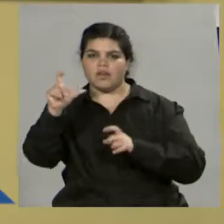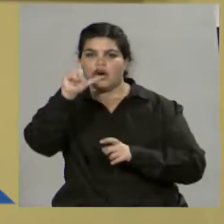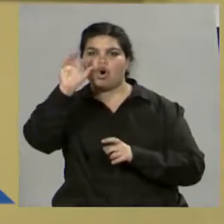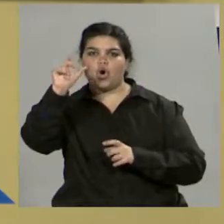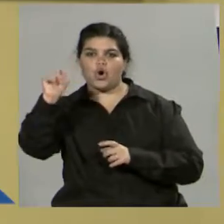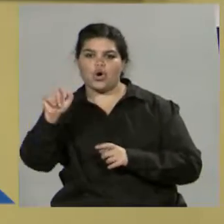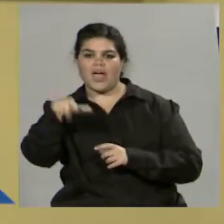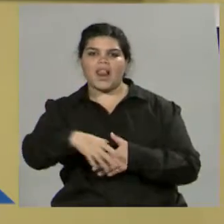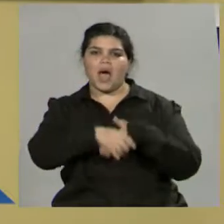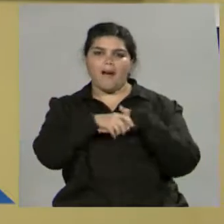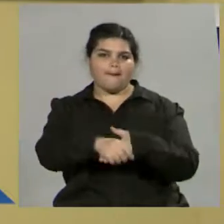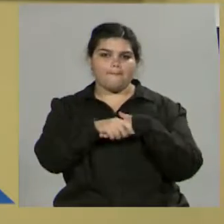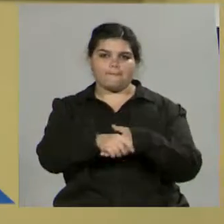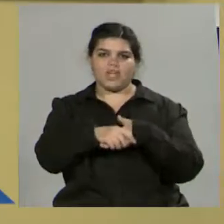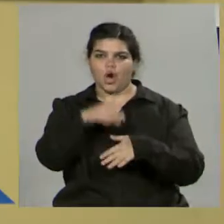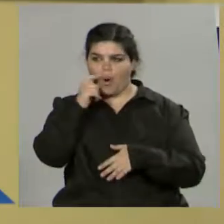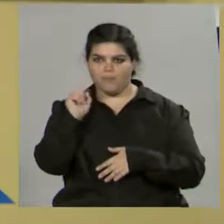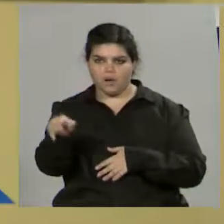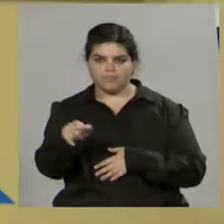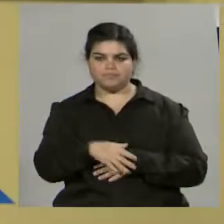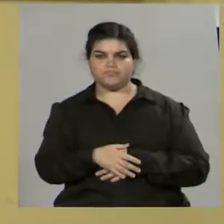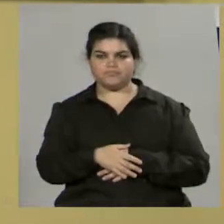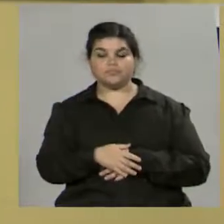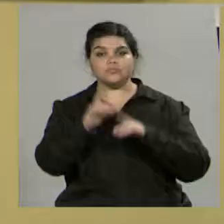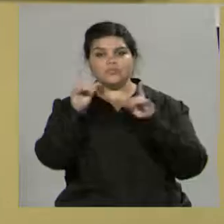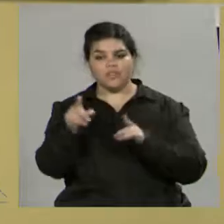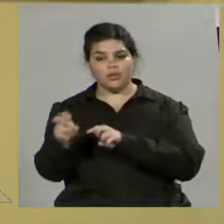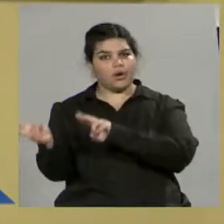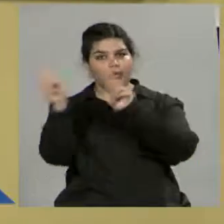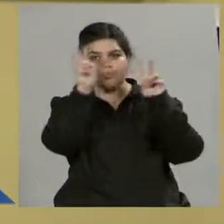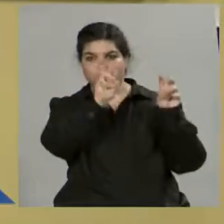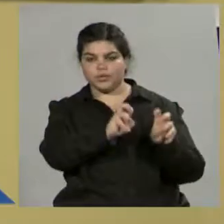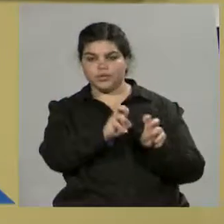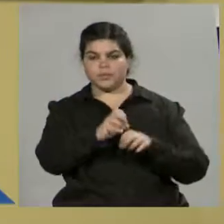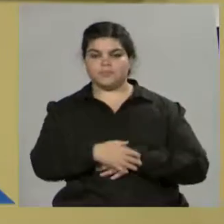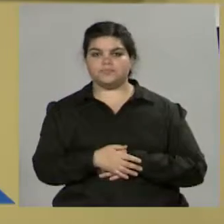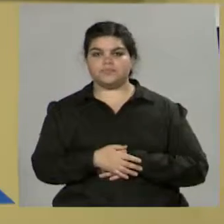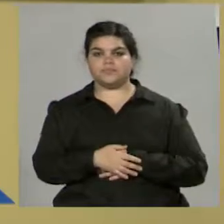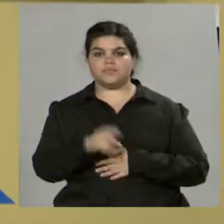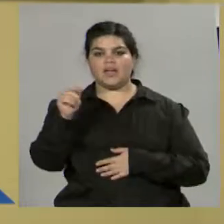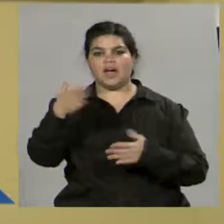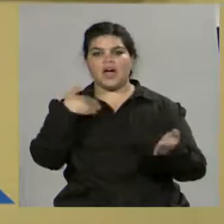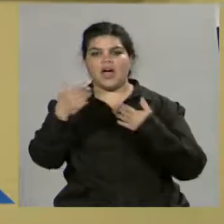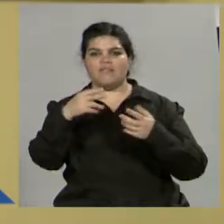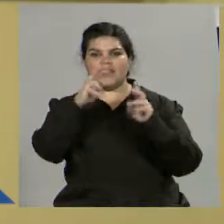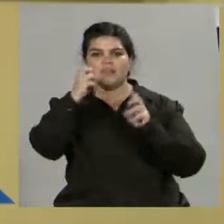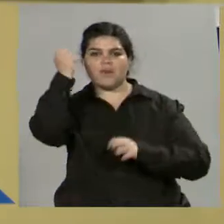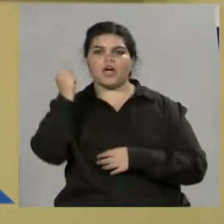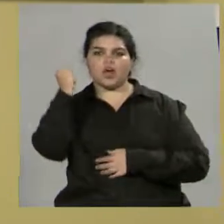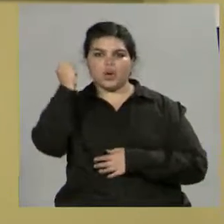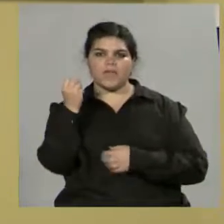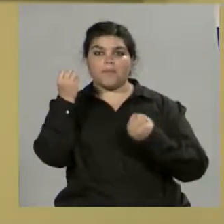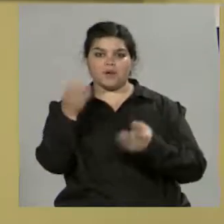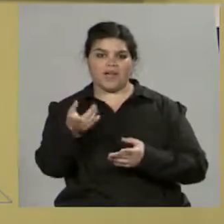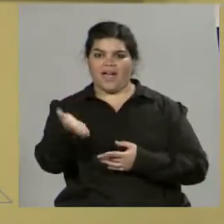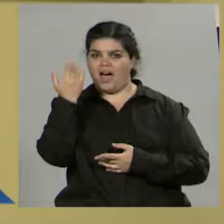un gran amigo de Jorge. Y nosotros pasamos a un tema que tiene que ver con la economía, porque, como